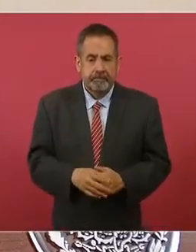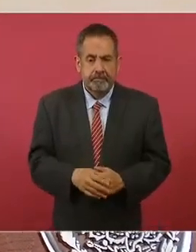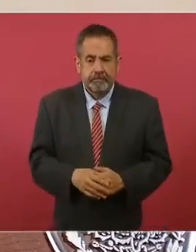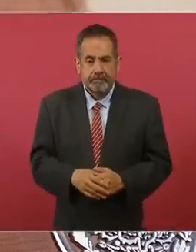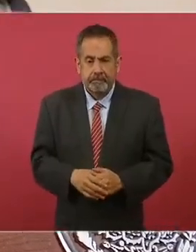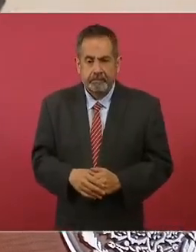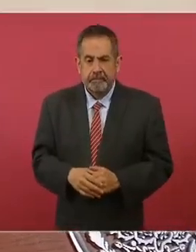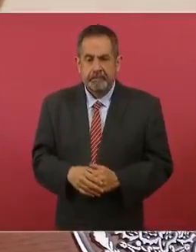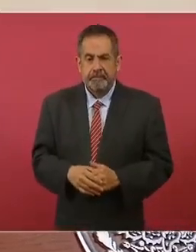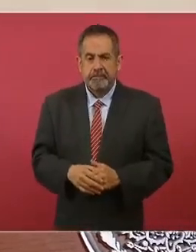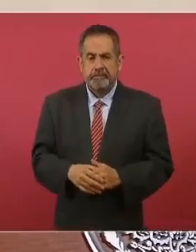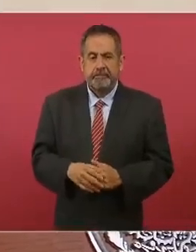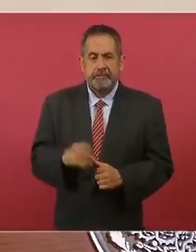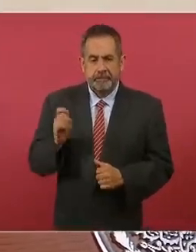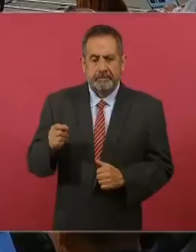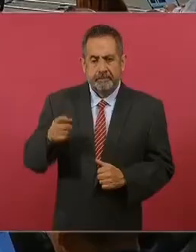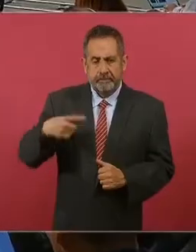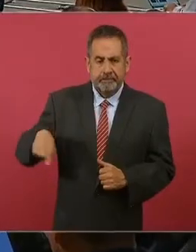esta